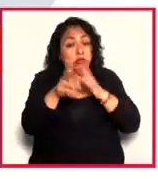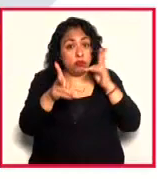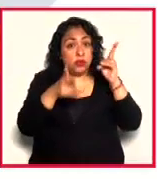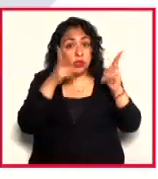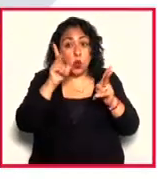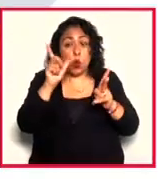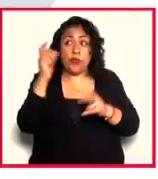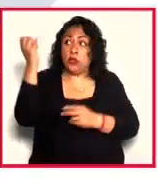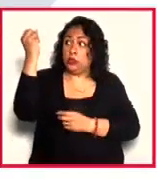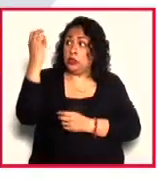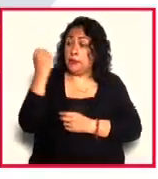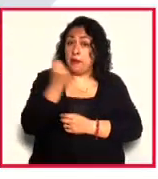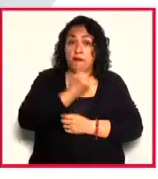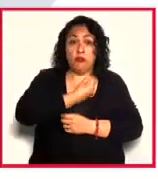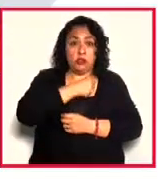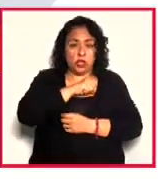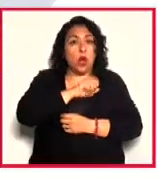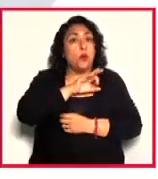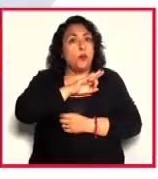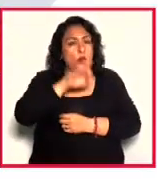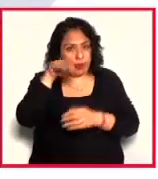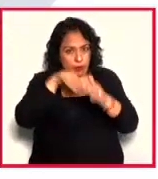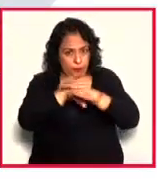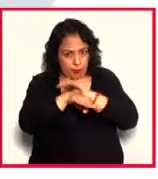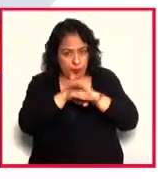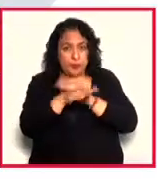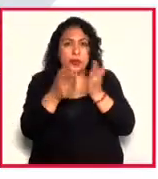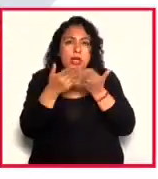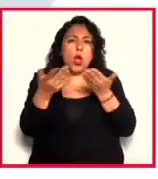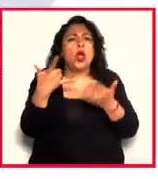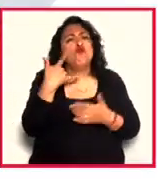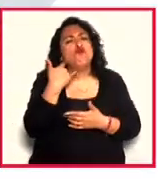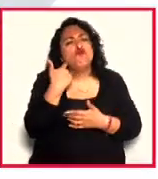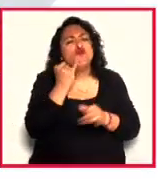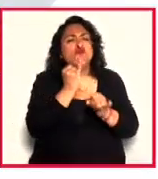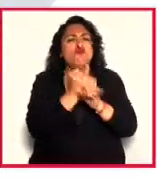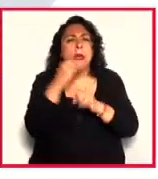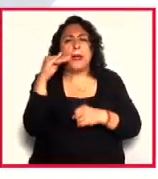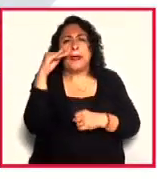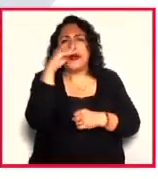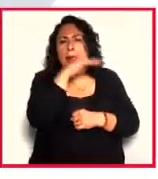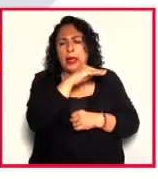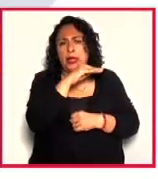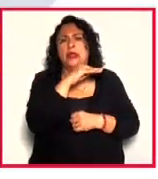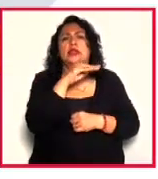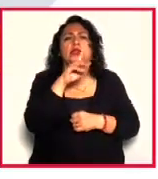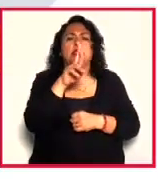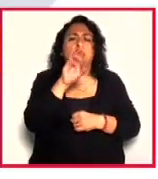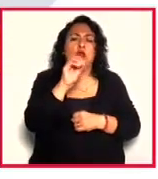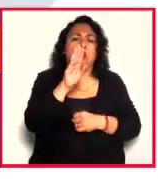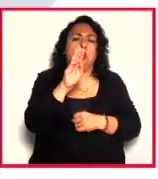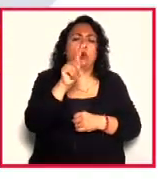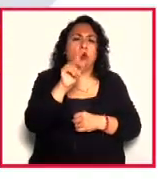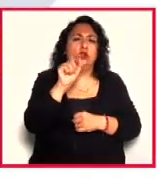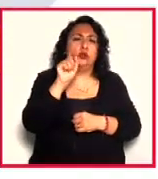semáforo epidemiológico lo permita. Mientras tanto, puede recorrerla de manera gratuita en la página